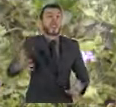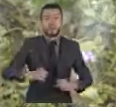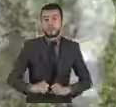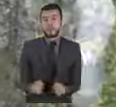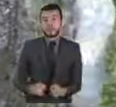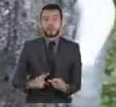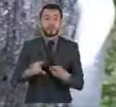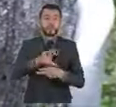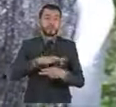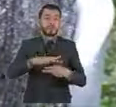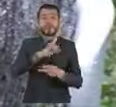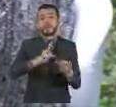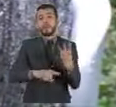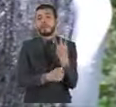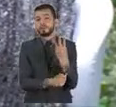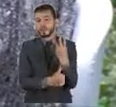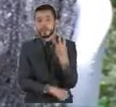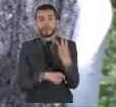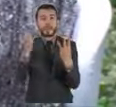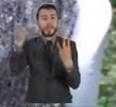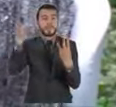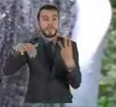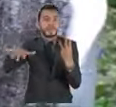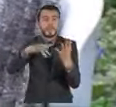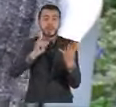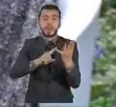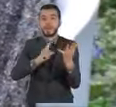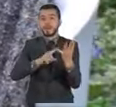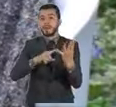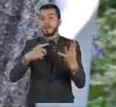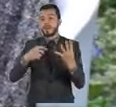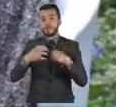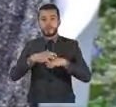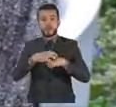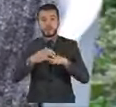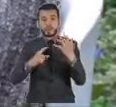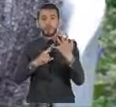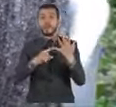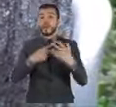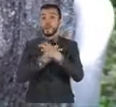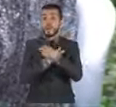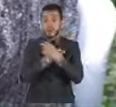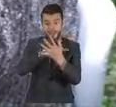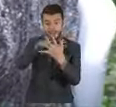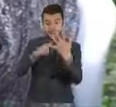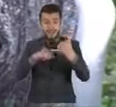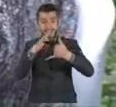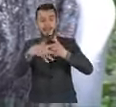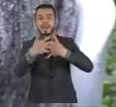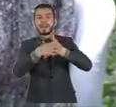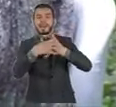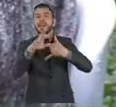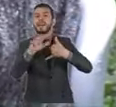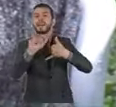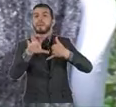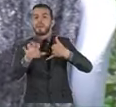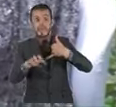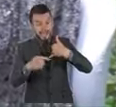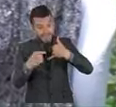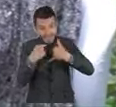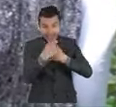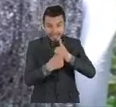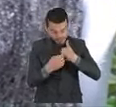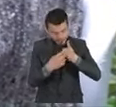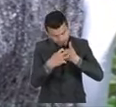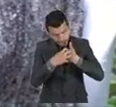Cundinamarca, Boyacá, Meta, Tolima y Huila, conformamos a su vez el segundo sistema más importante